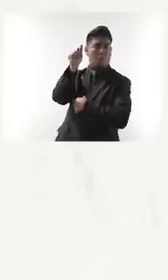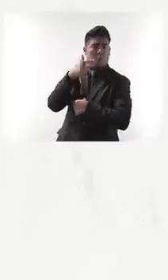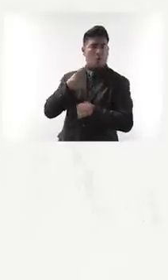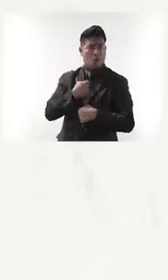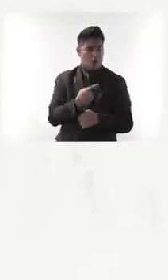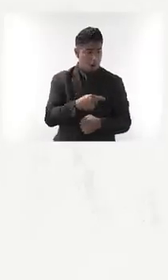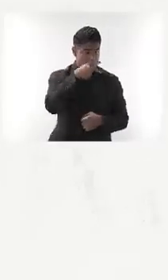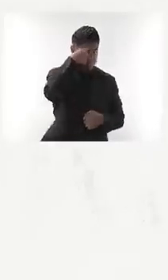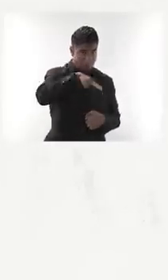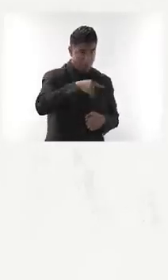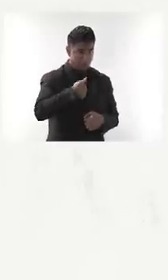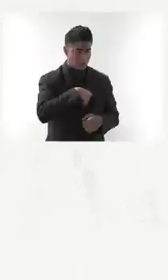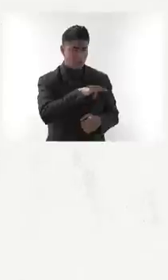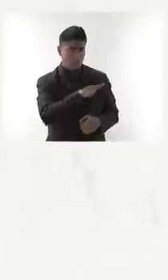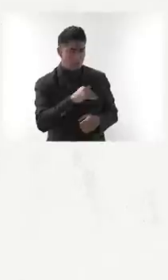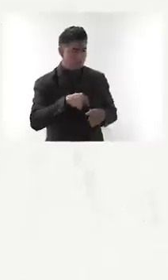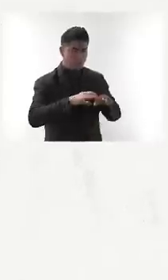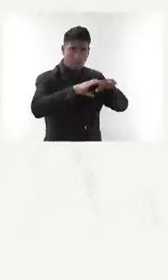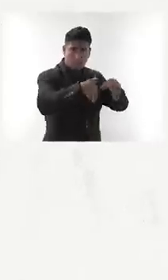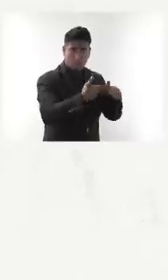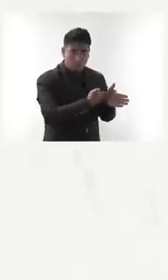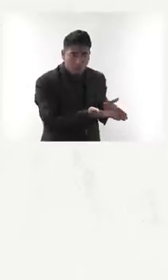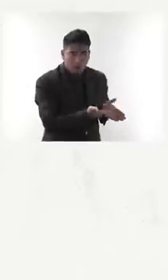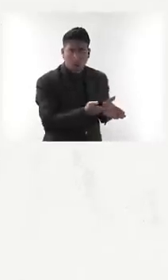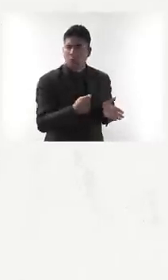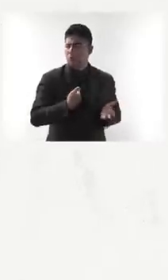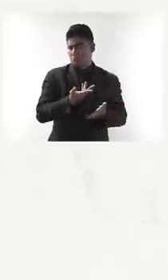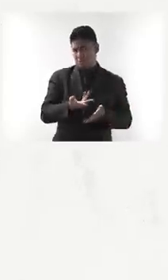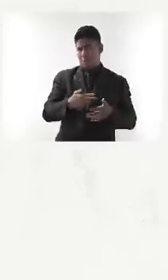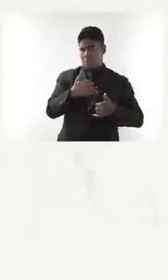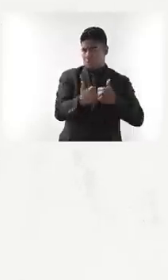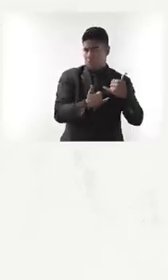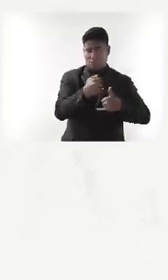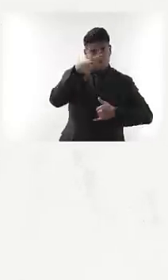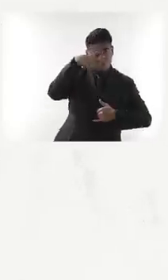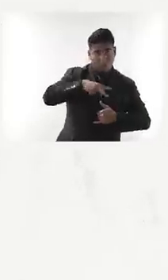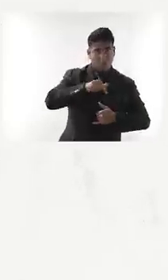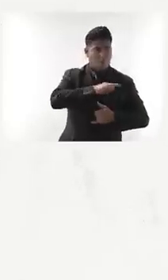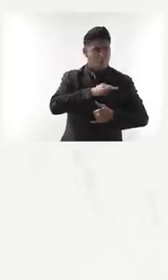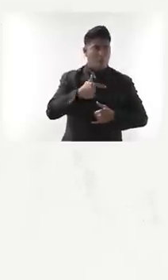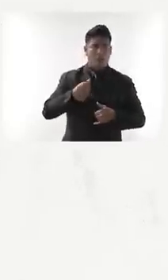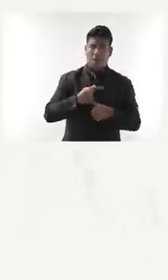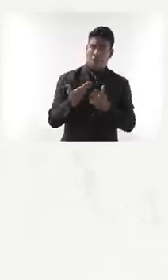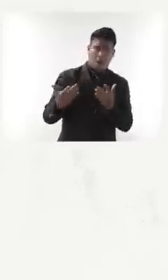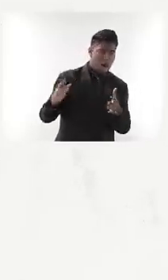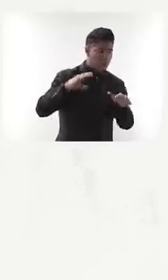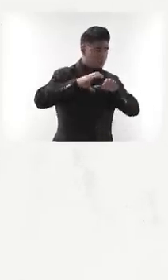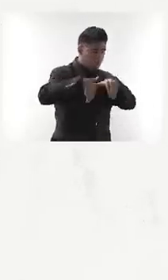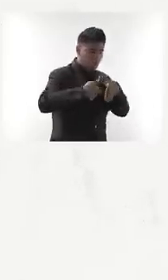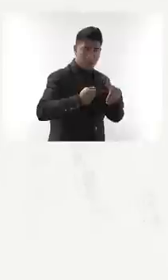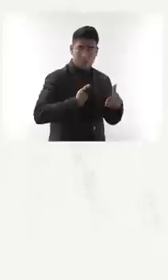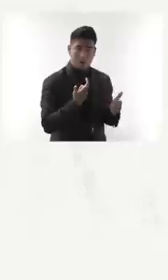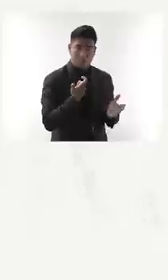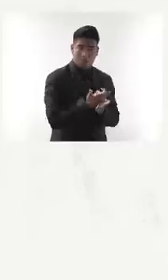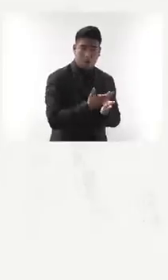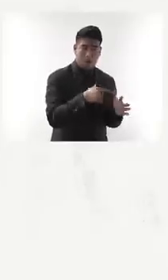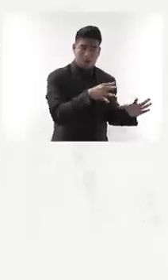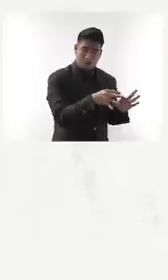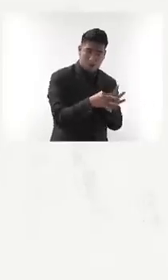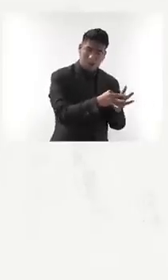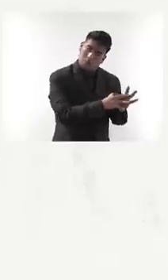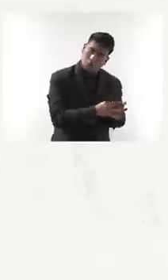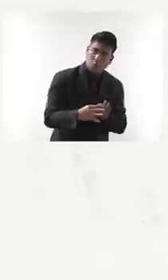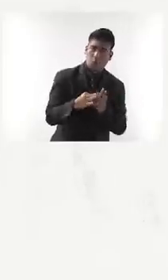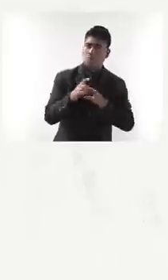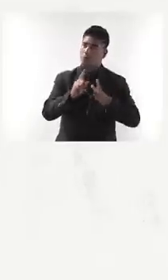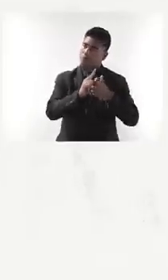mexicano a Europa. Creo que ese es un equilibrio importante que podemos platicar de aquí a mayo. Y asegurar, como nos lo